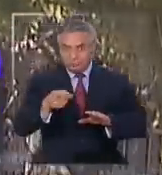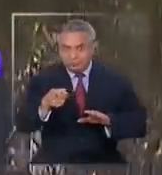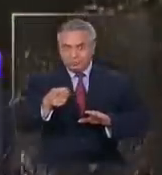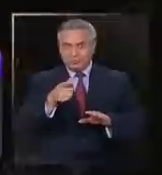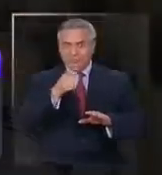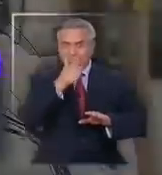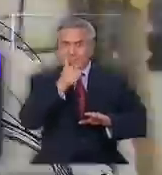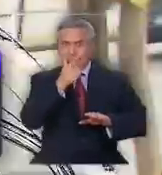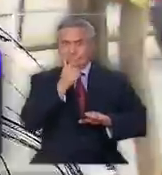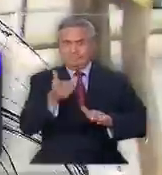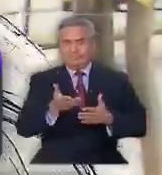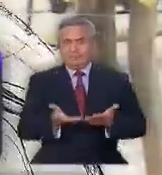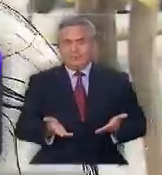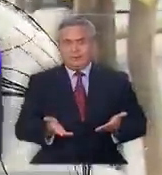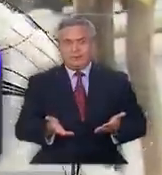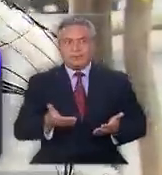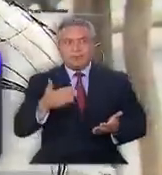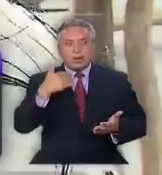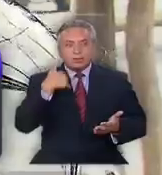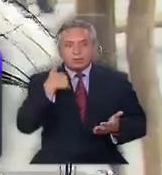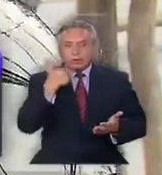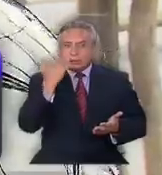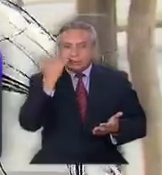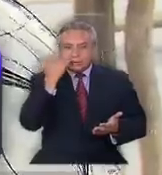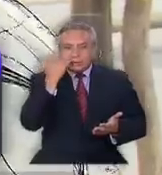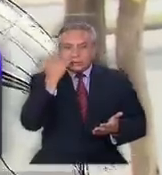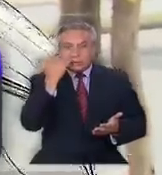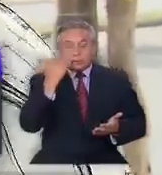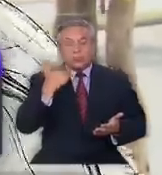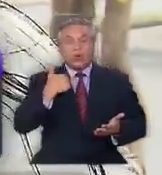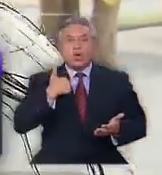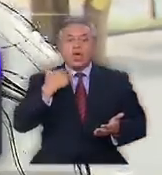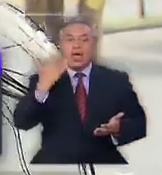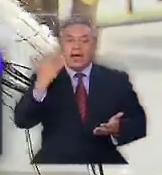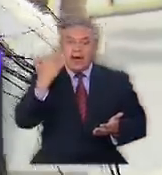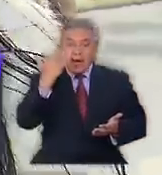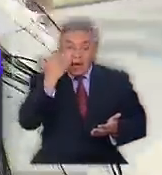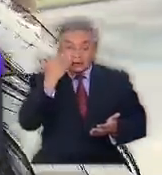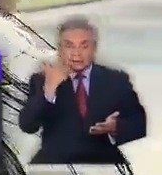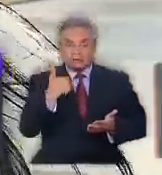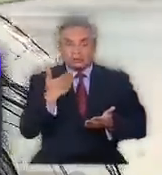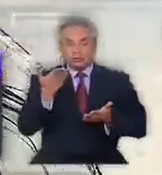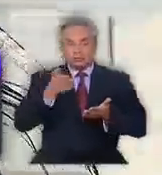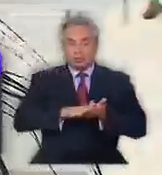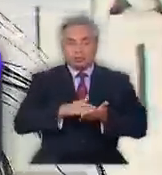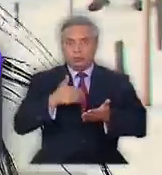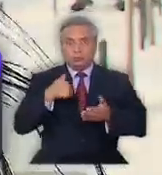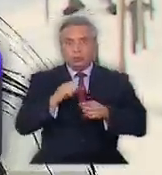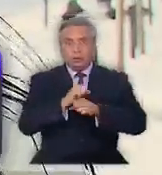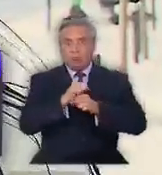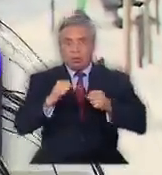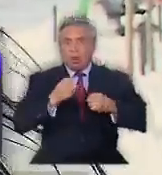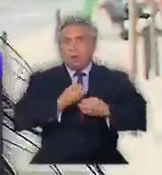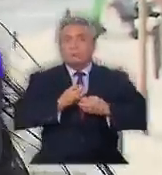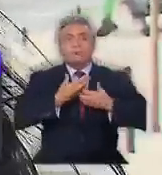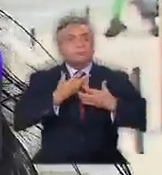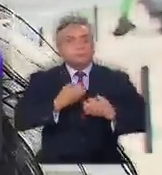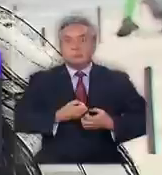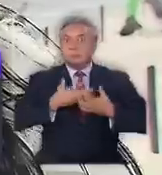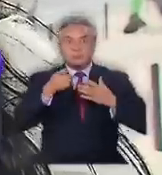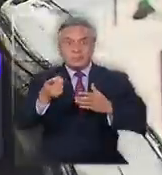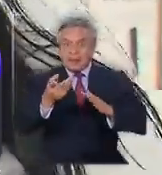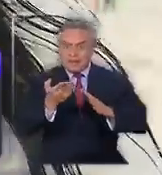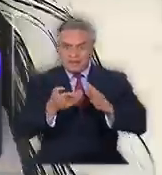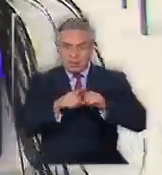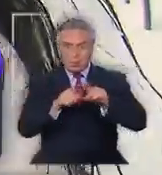Alejandra. Yo estuve así, o sea, de morir. Él me ahorcó a un punto que ya yo no podía ni respirar. Llegó un momento que me dio una patada